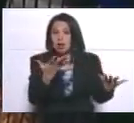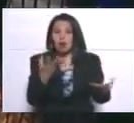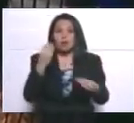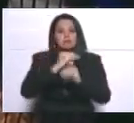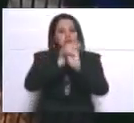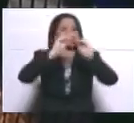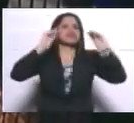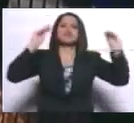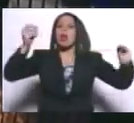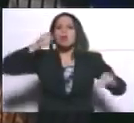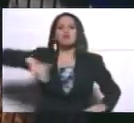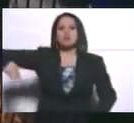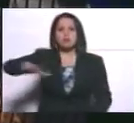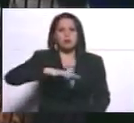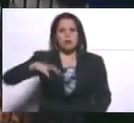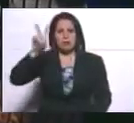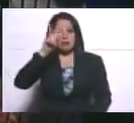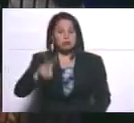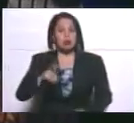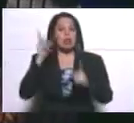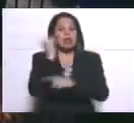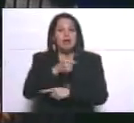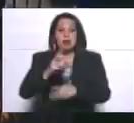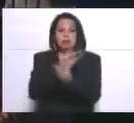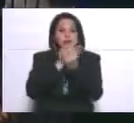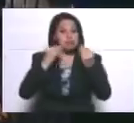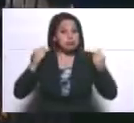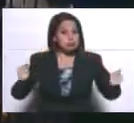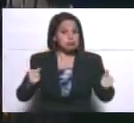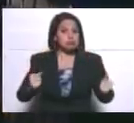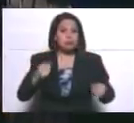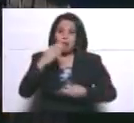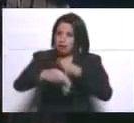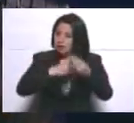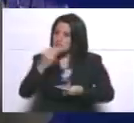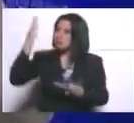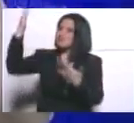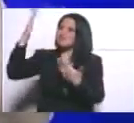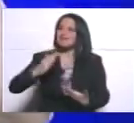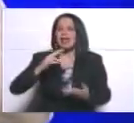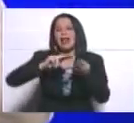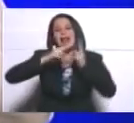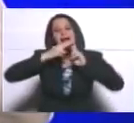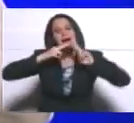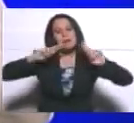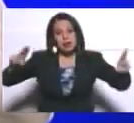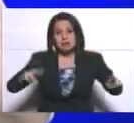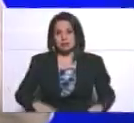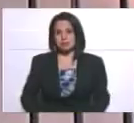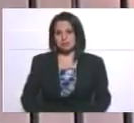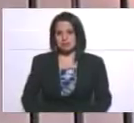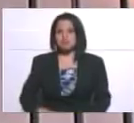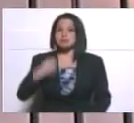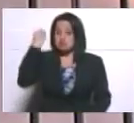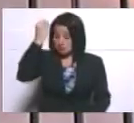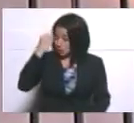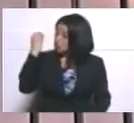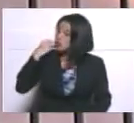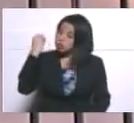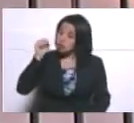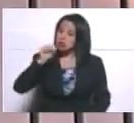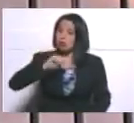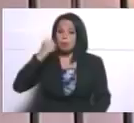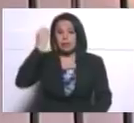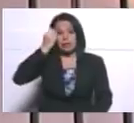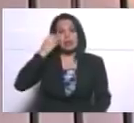al pueblo de Venezuela a que resolvamos esto, y así ocurrió, trajo la paz. Y yo creo que estamos todos de acuerdo con eso, Delcy, o la